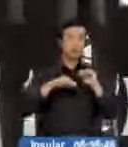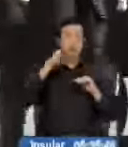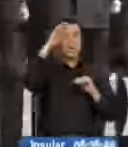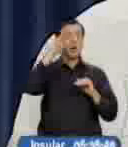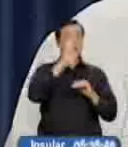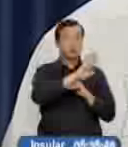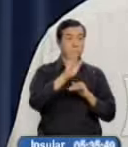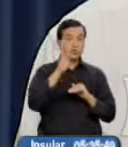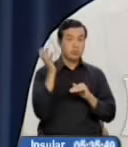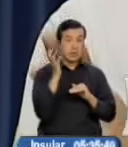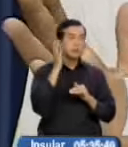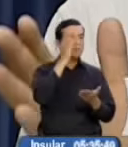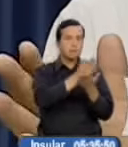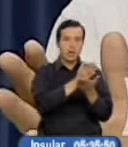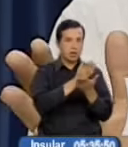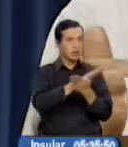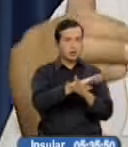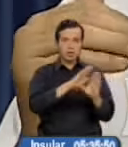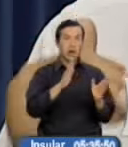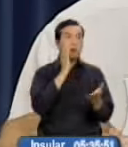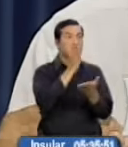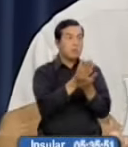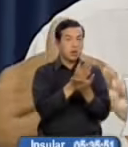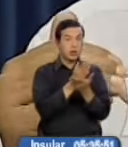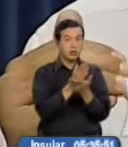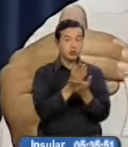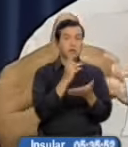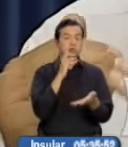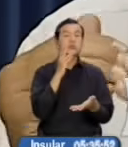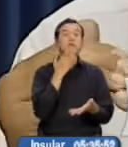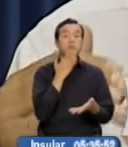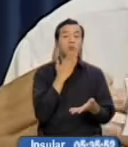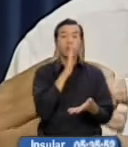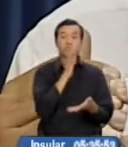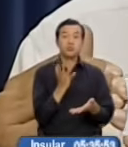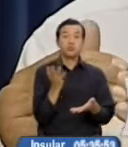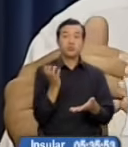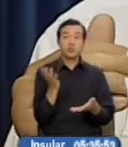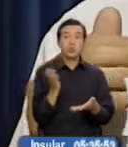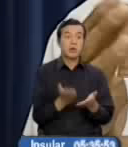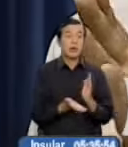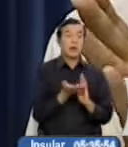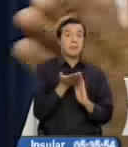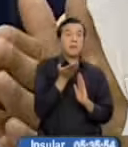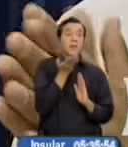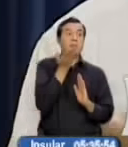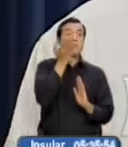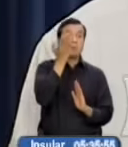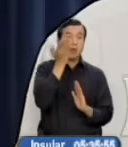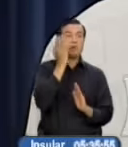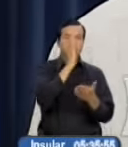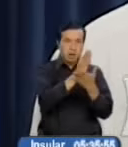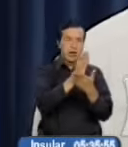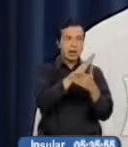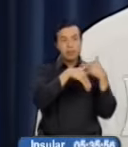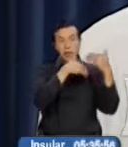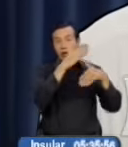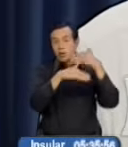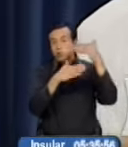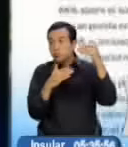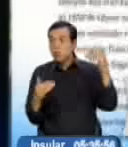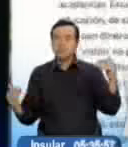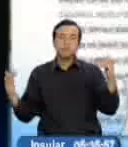techo. Entonces estamos congelando las pensiones que superan ese techo civil, ¿ya?, para que converjan en el futuro. No se está